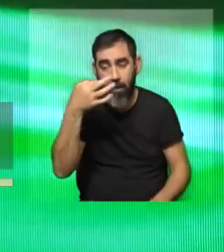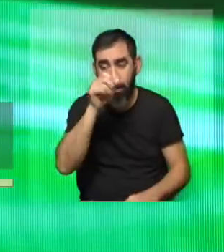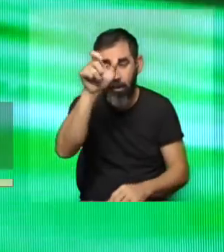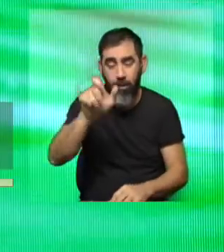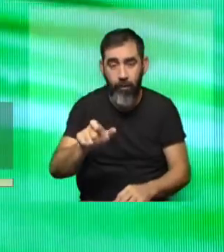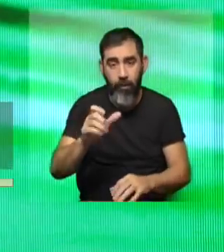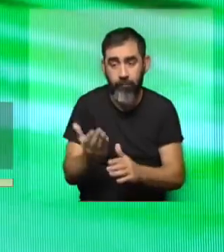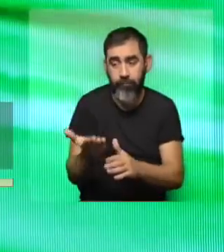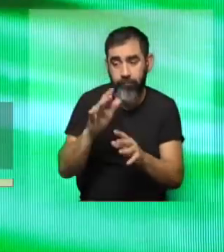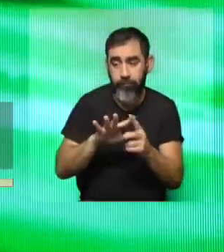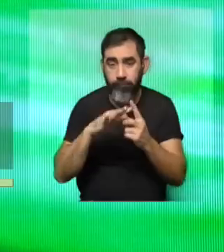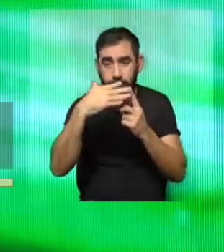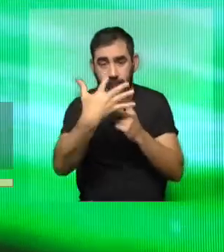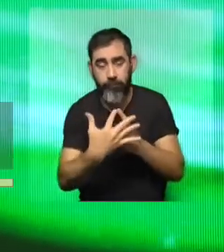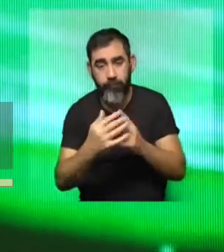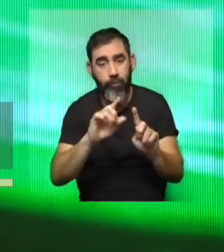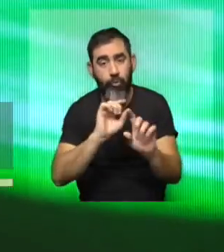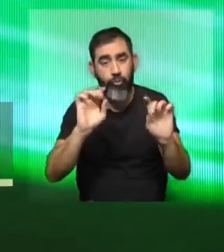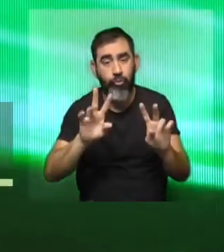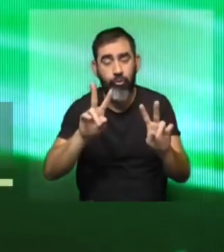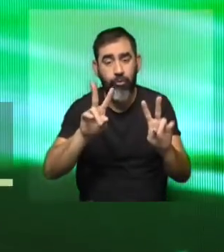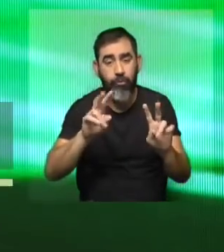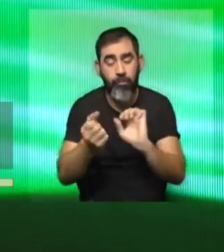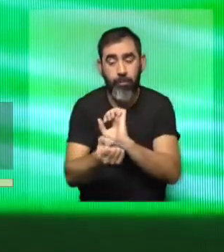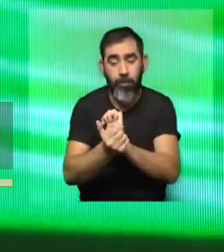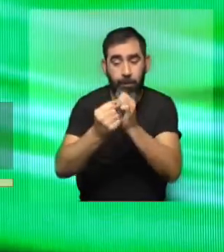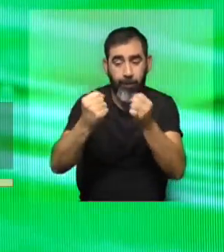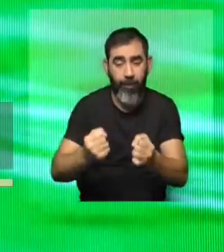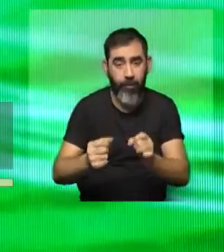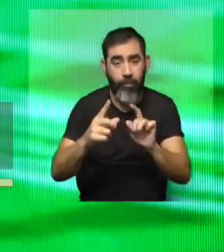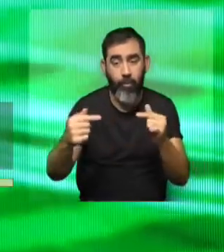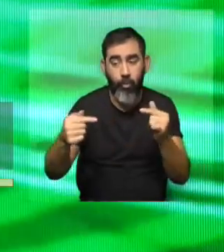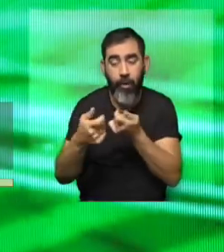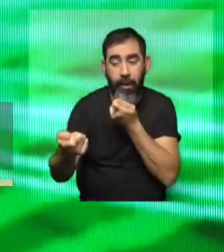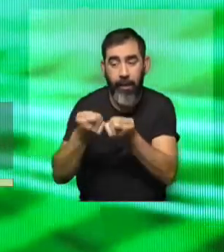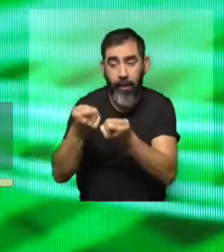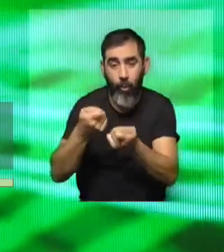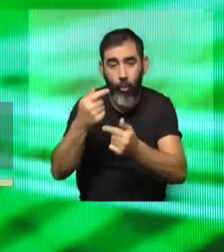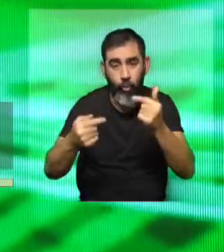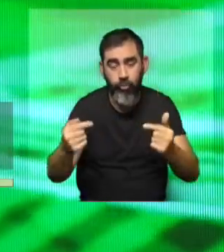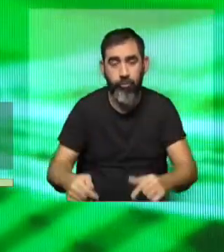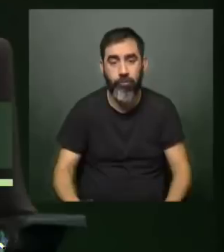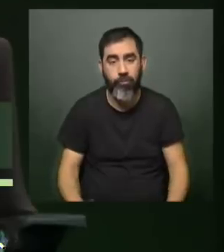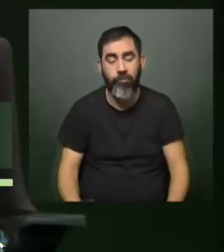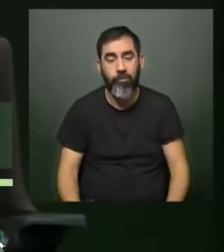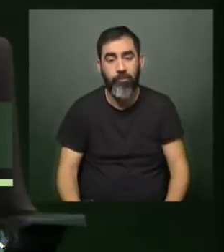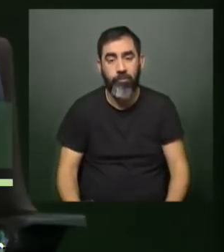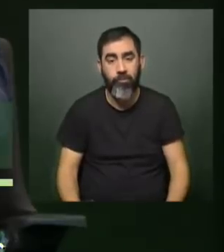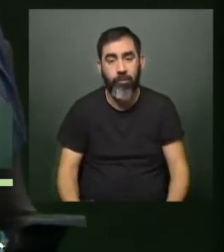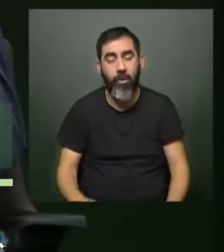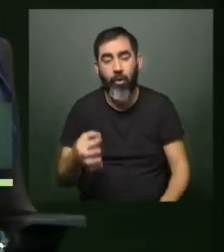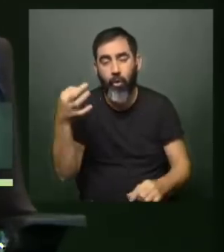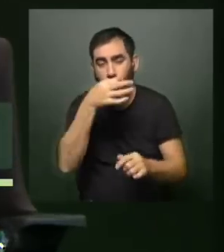tiene por detrás digamos no solamente apresarlo sino también ir contra los negocios que tiene y demás no está bueno el